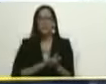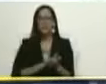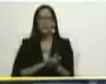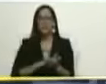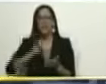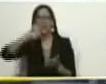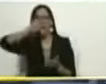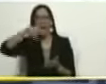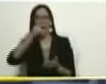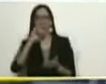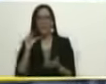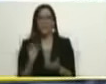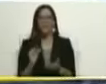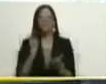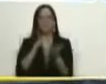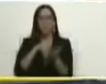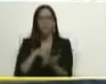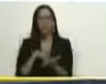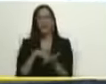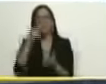quien llegó a Haití